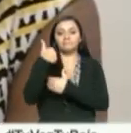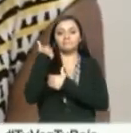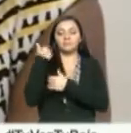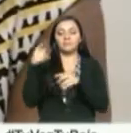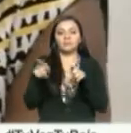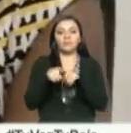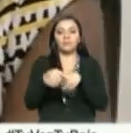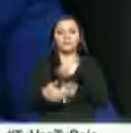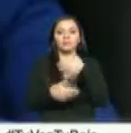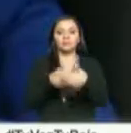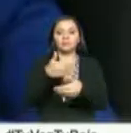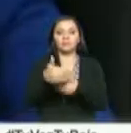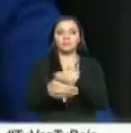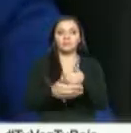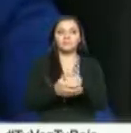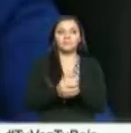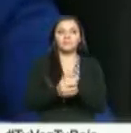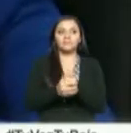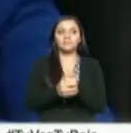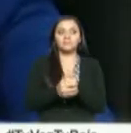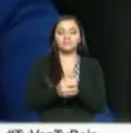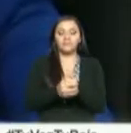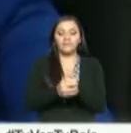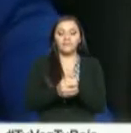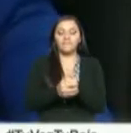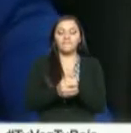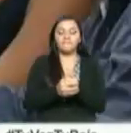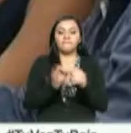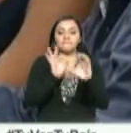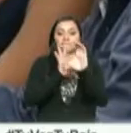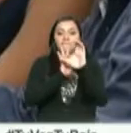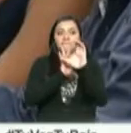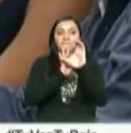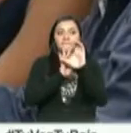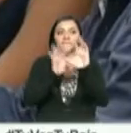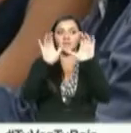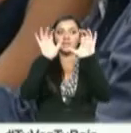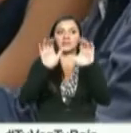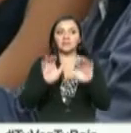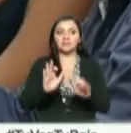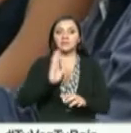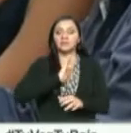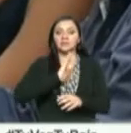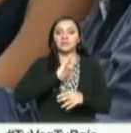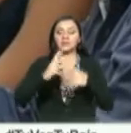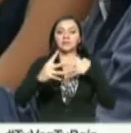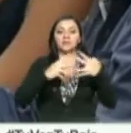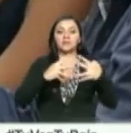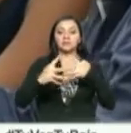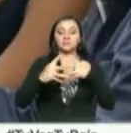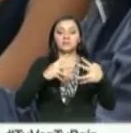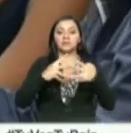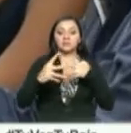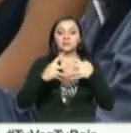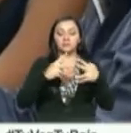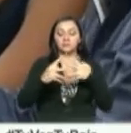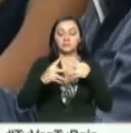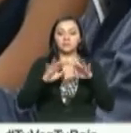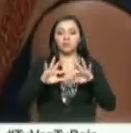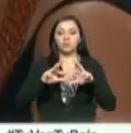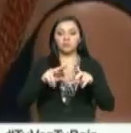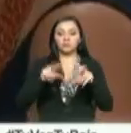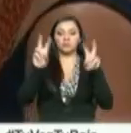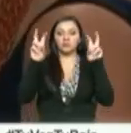parte procesal que somos. El Pleno del Consejo resolvió que la Secretaría Técnica de Transparencia y Lucha contra la Corrupción